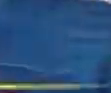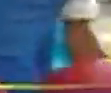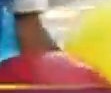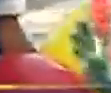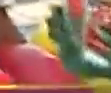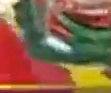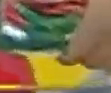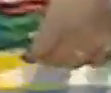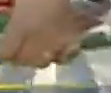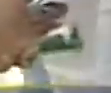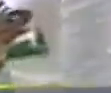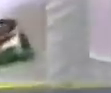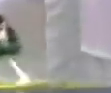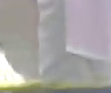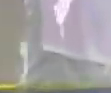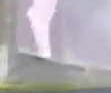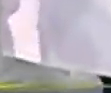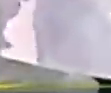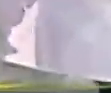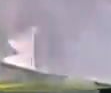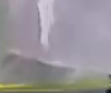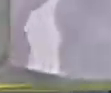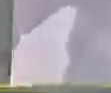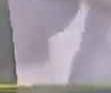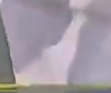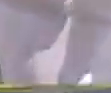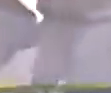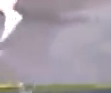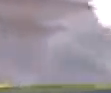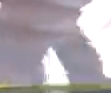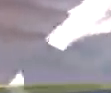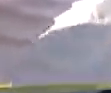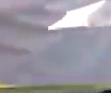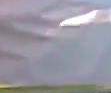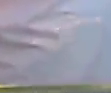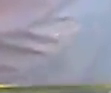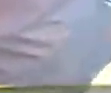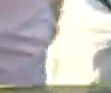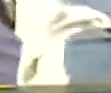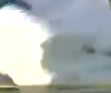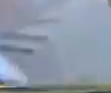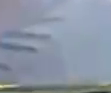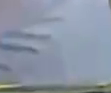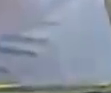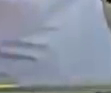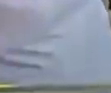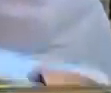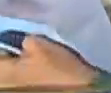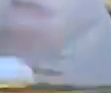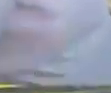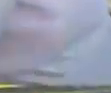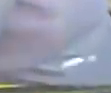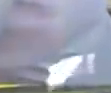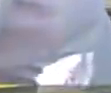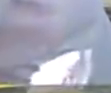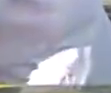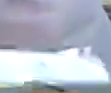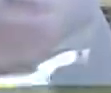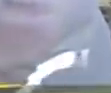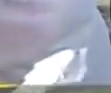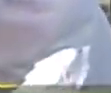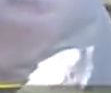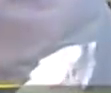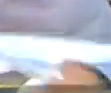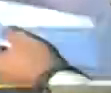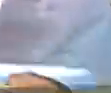y vayan a llevarle a cada una de sus familias la llave de la alegría, desde la inocencia, la esperanza,